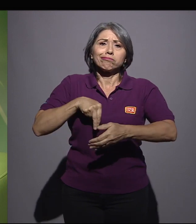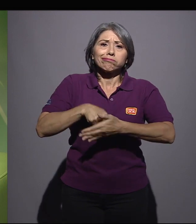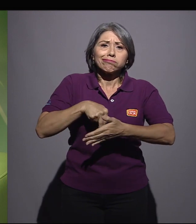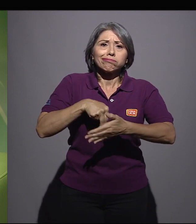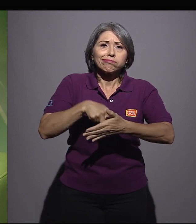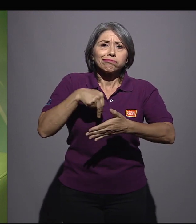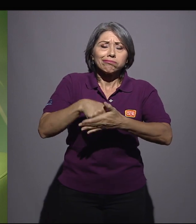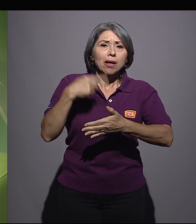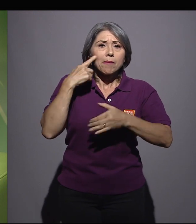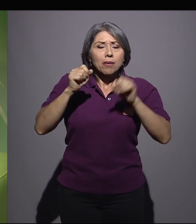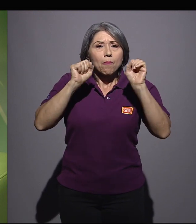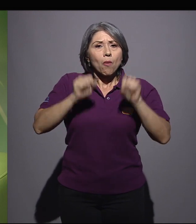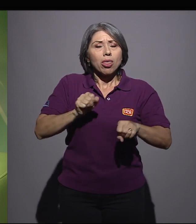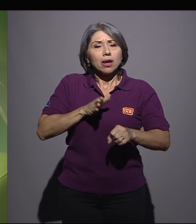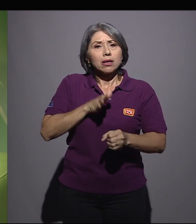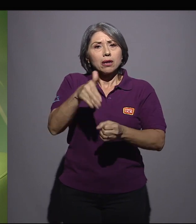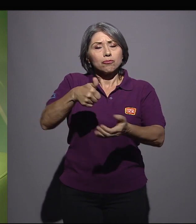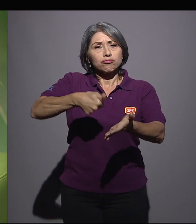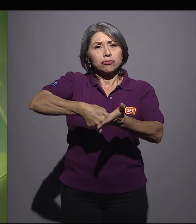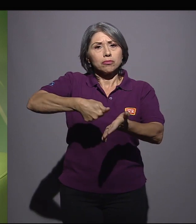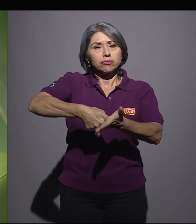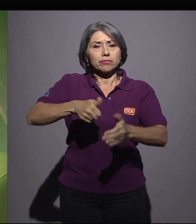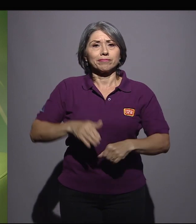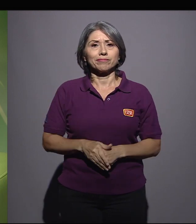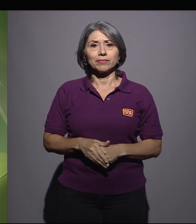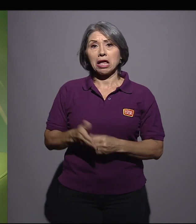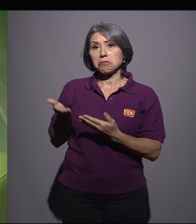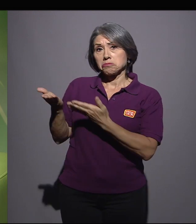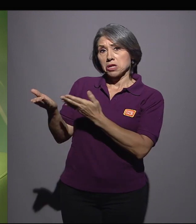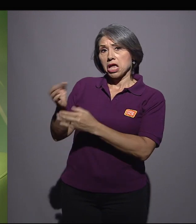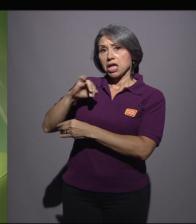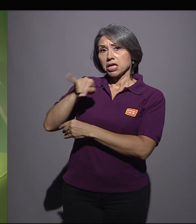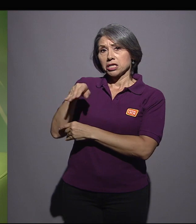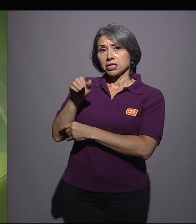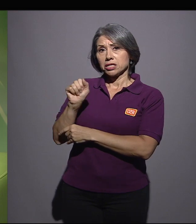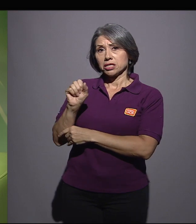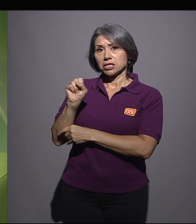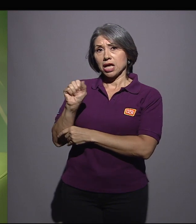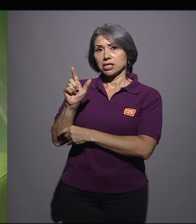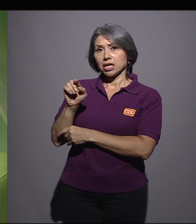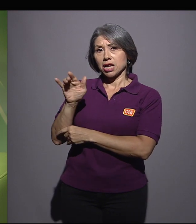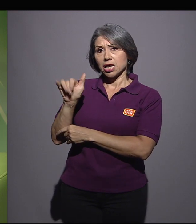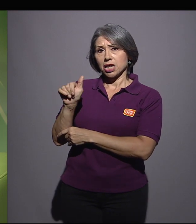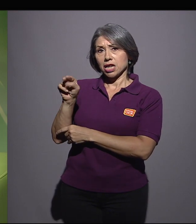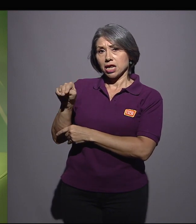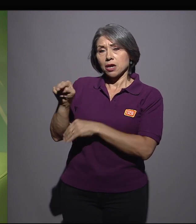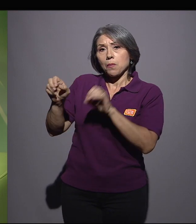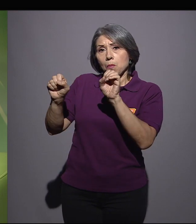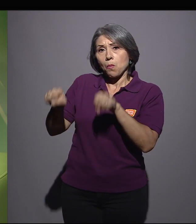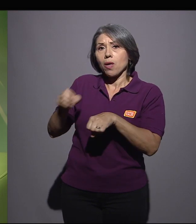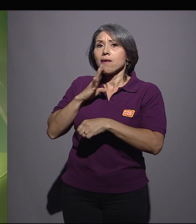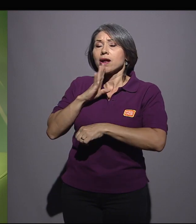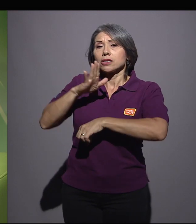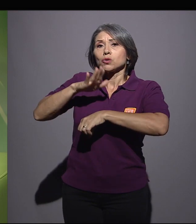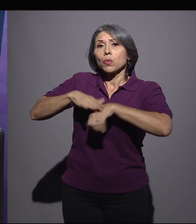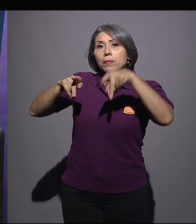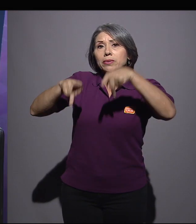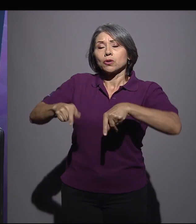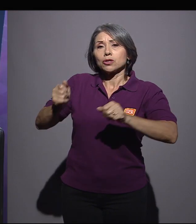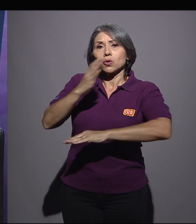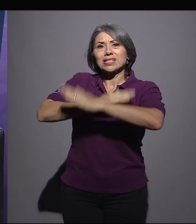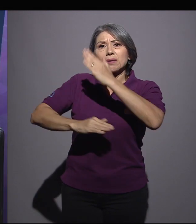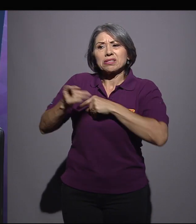a ejercer el derecho al sufragio. Yaslin tal vez nos podría comentar la realidad de muchas personas con discapacidad que genera